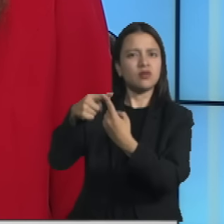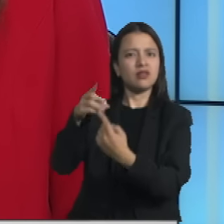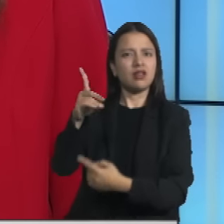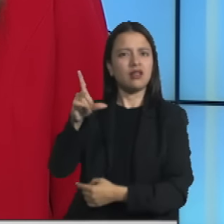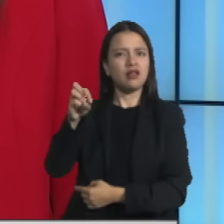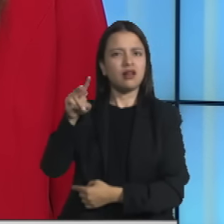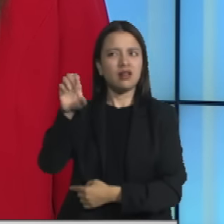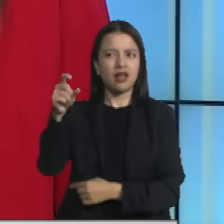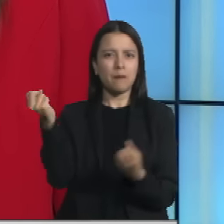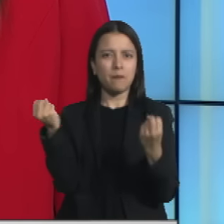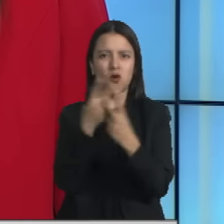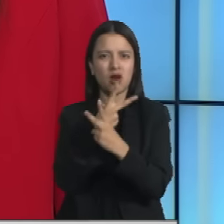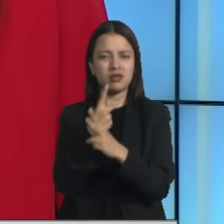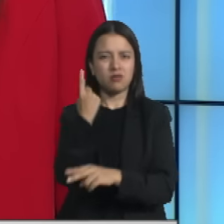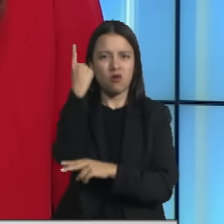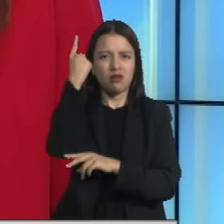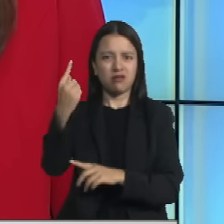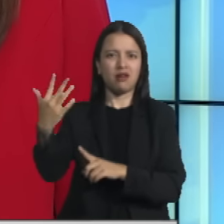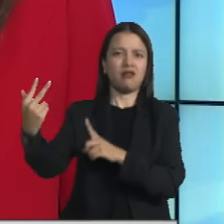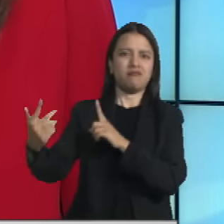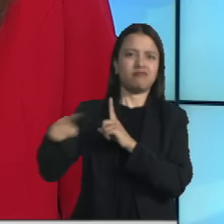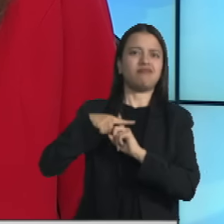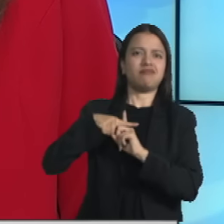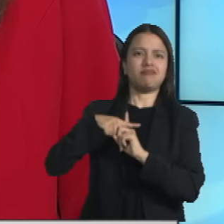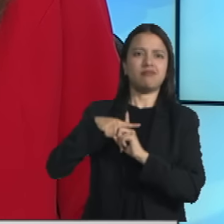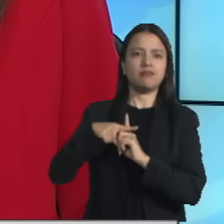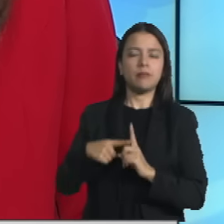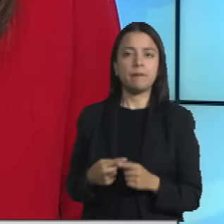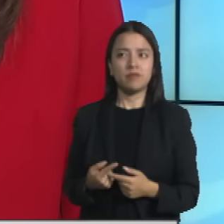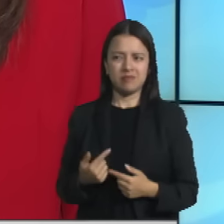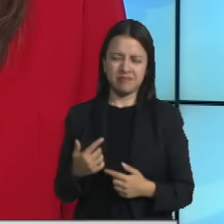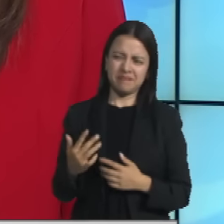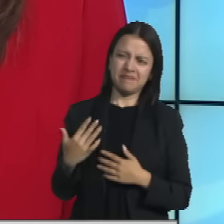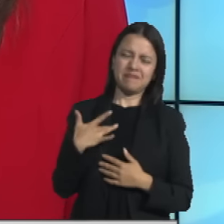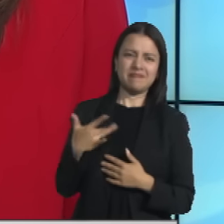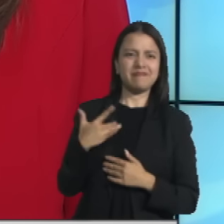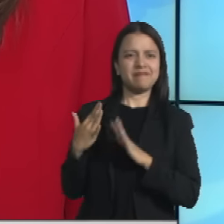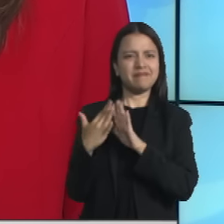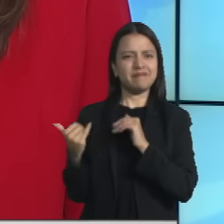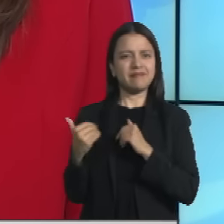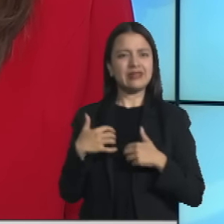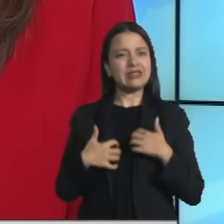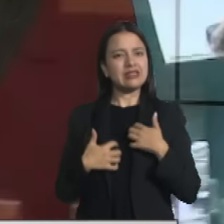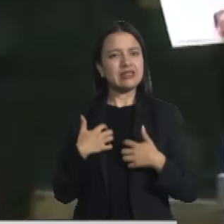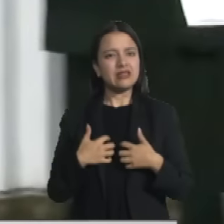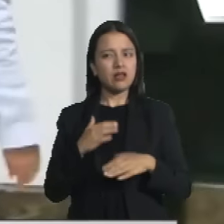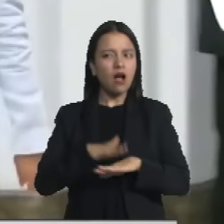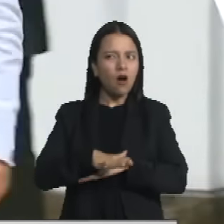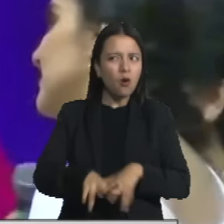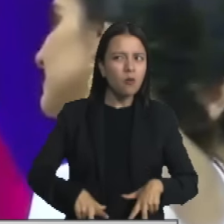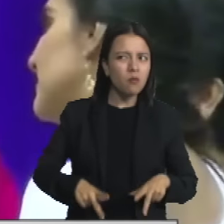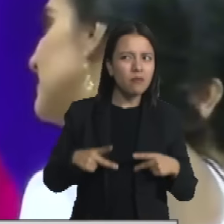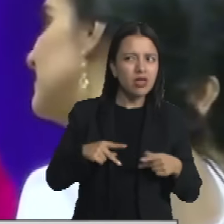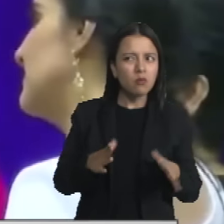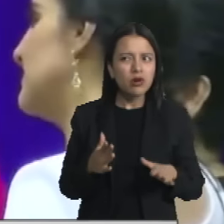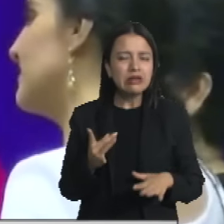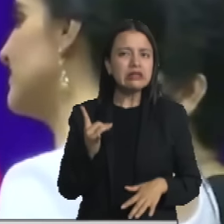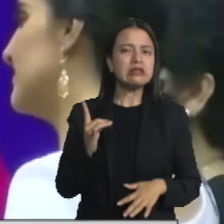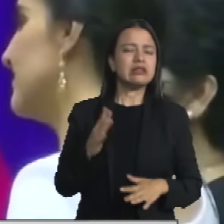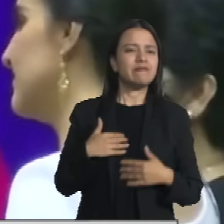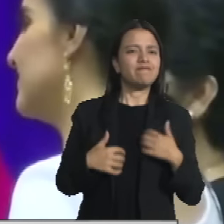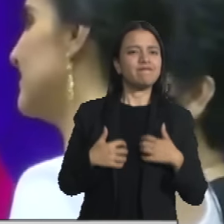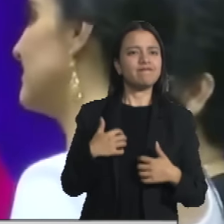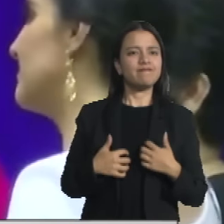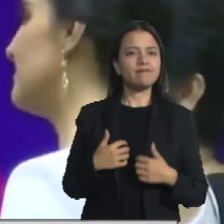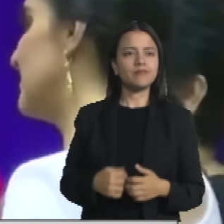presuntamente violencia política contra ella e incluso aseguró sentirse amenazada y temer por su vida. Abad, en una